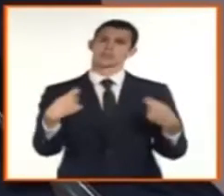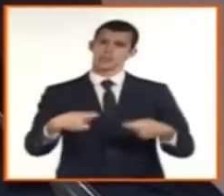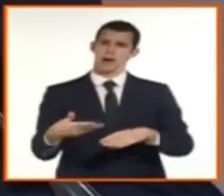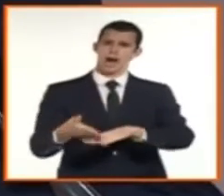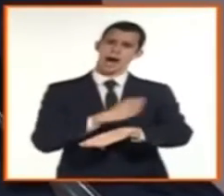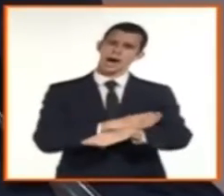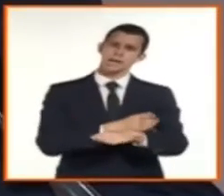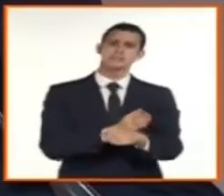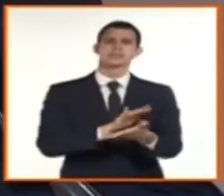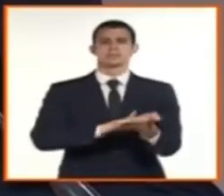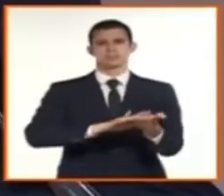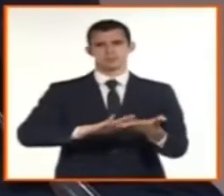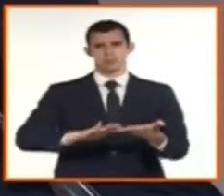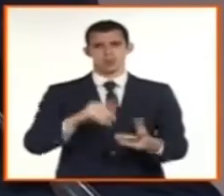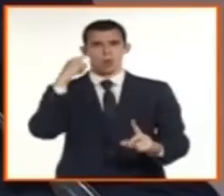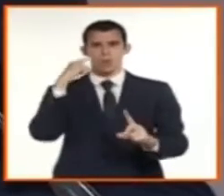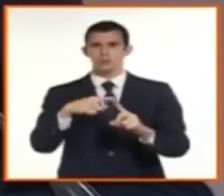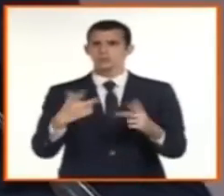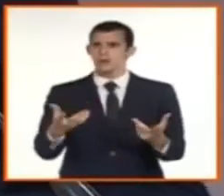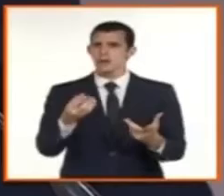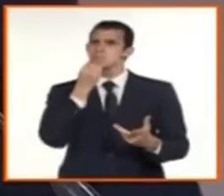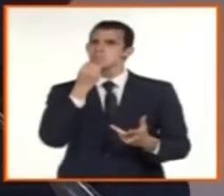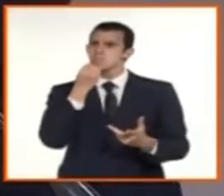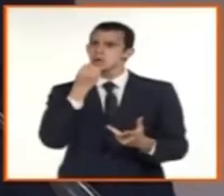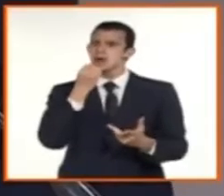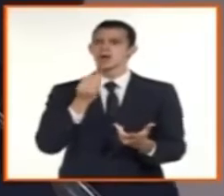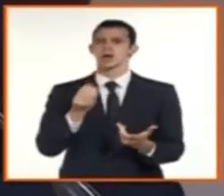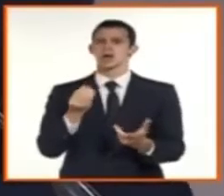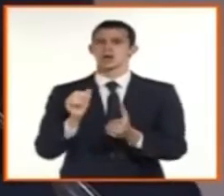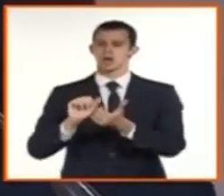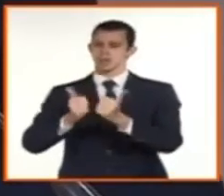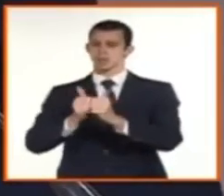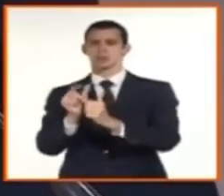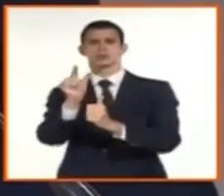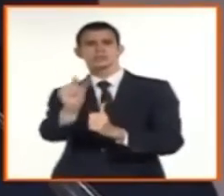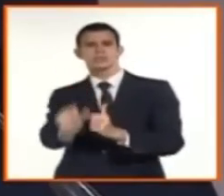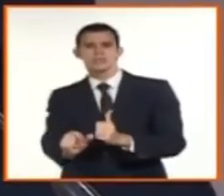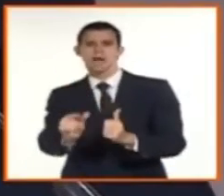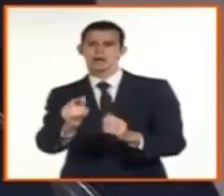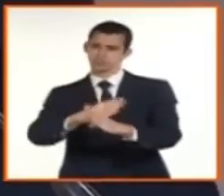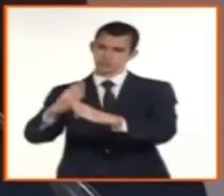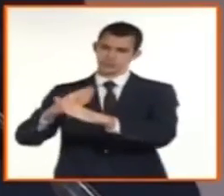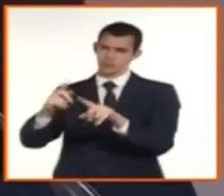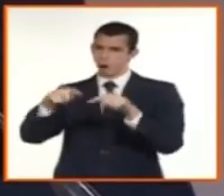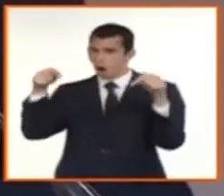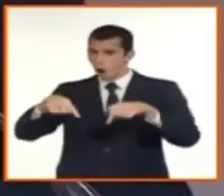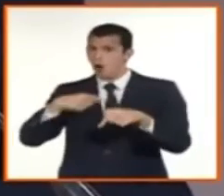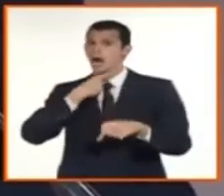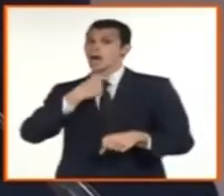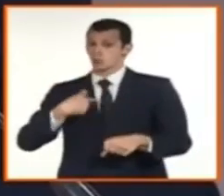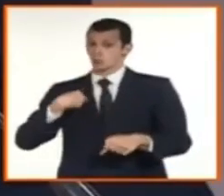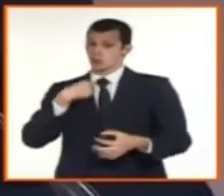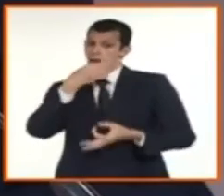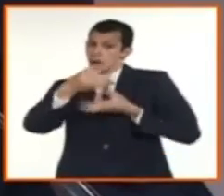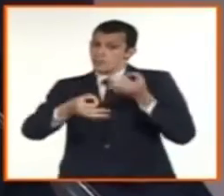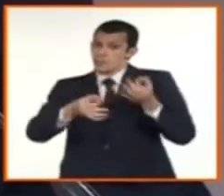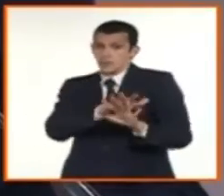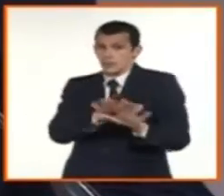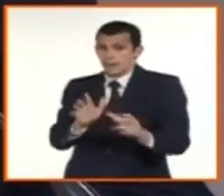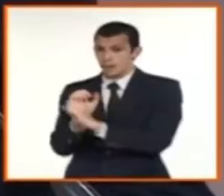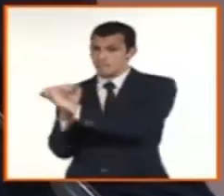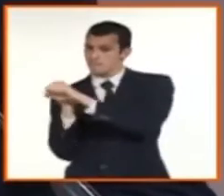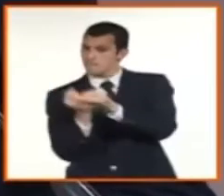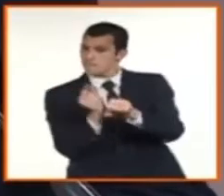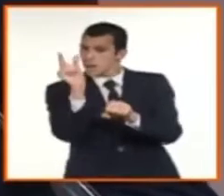jugar esto beisbolista para llamar de alguna manera en nuestra serie nacional y también en su debido momento serán